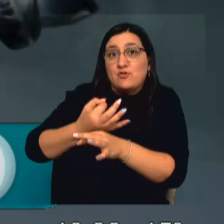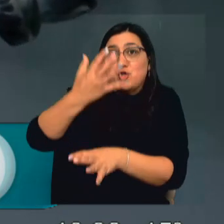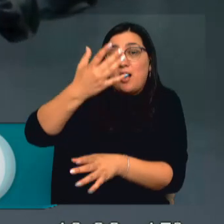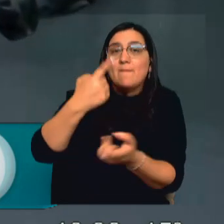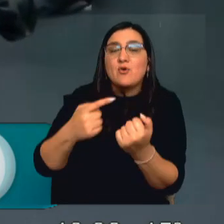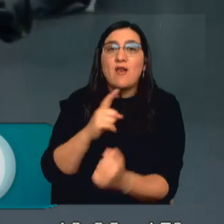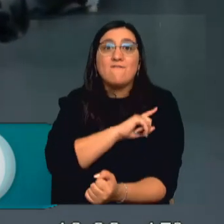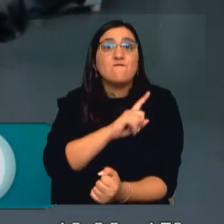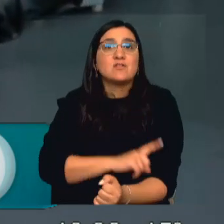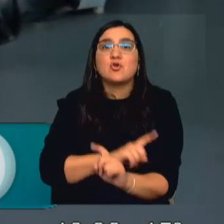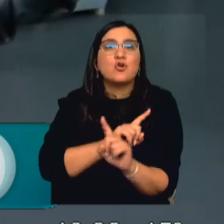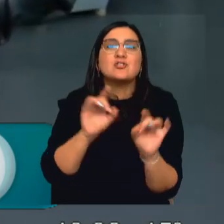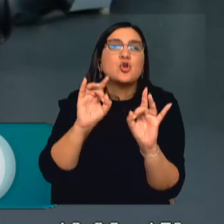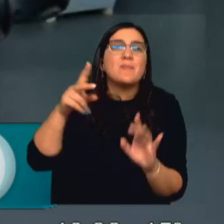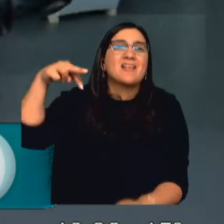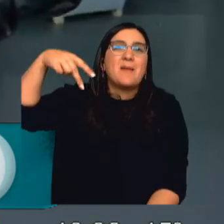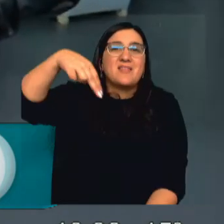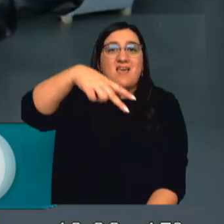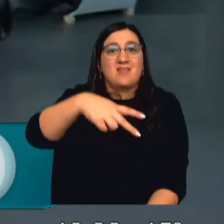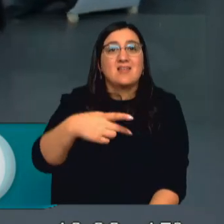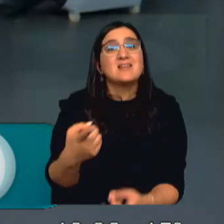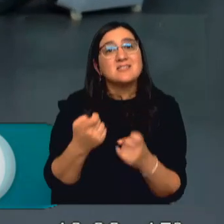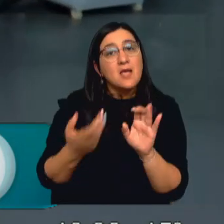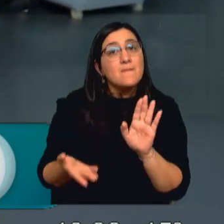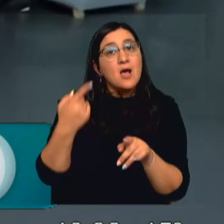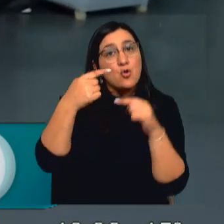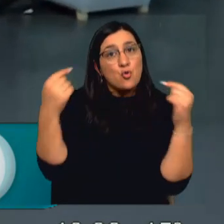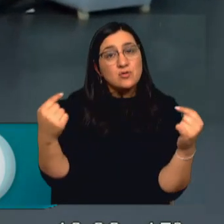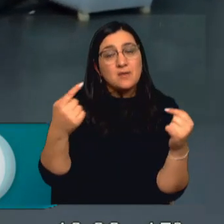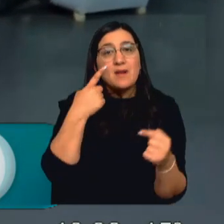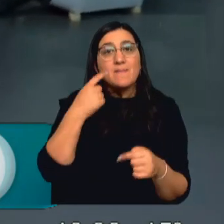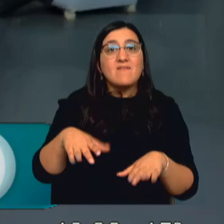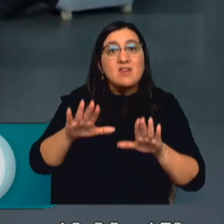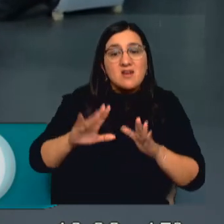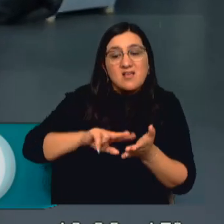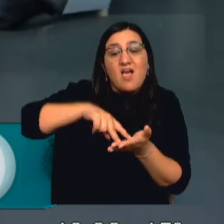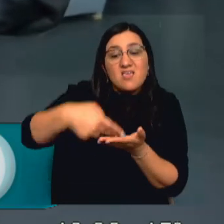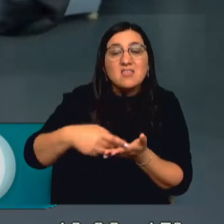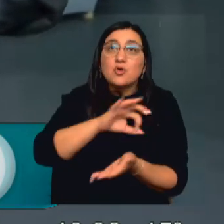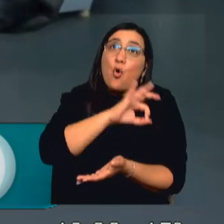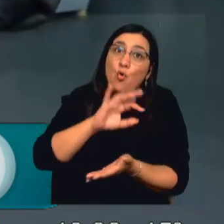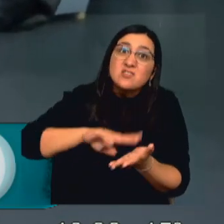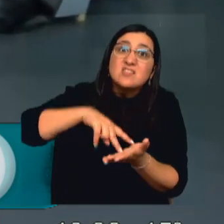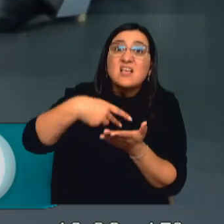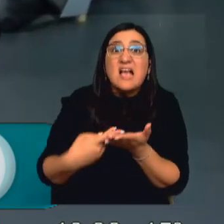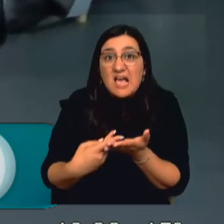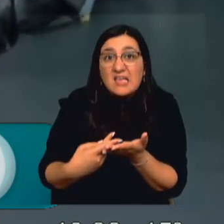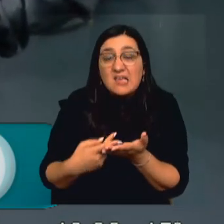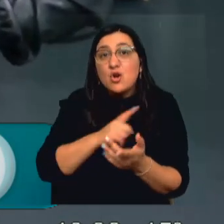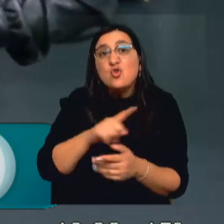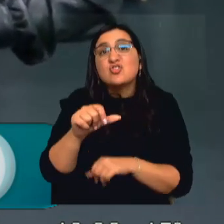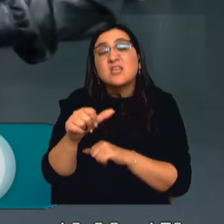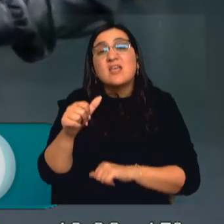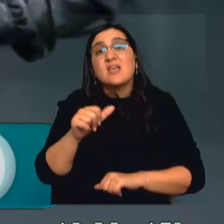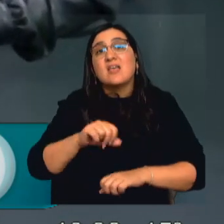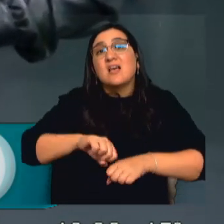masa muscular, mejor dicho, es un seguro de vida para esas personas, ¿no? Previene caídas, si hay una caída, previene las disminuye las